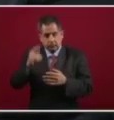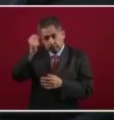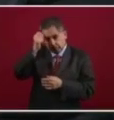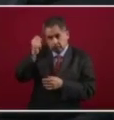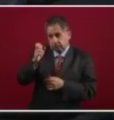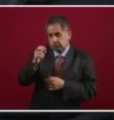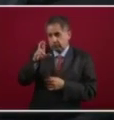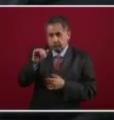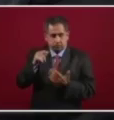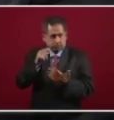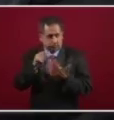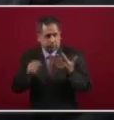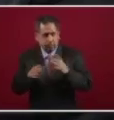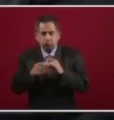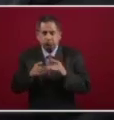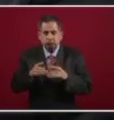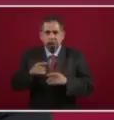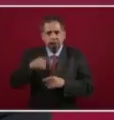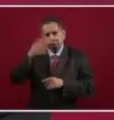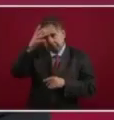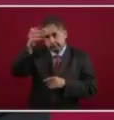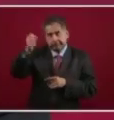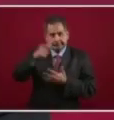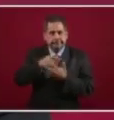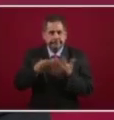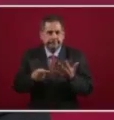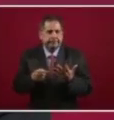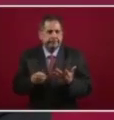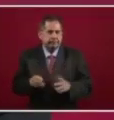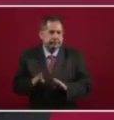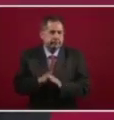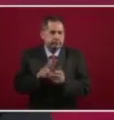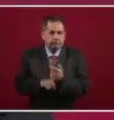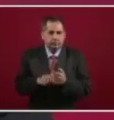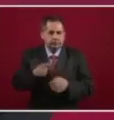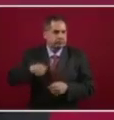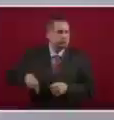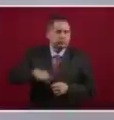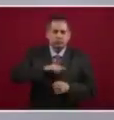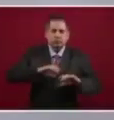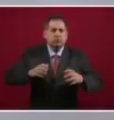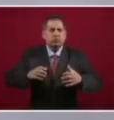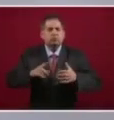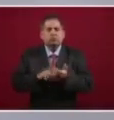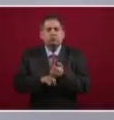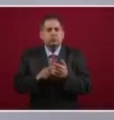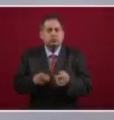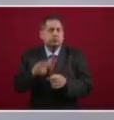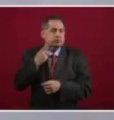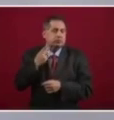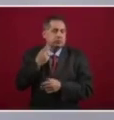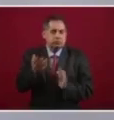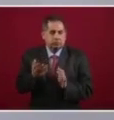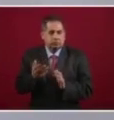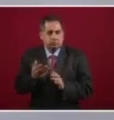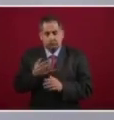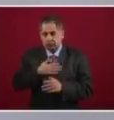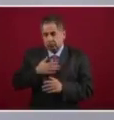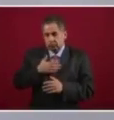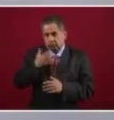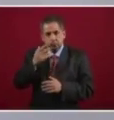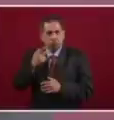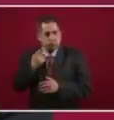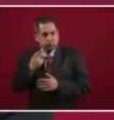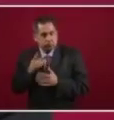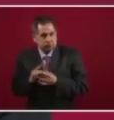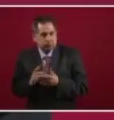teórica, la parte conceptual de nuestra política, de nuestro quehacer